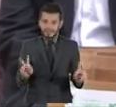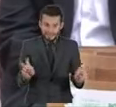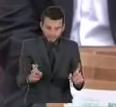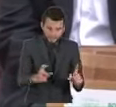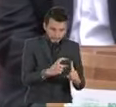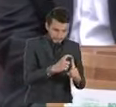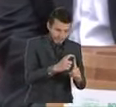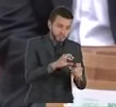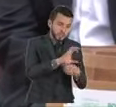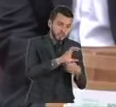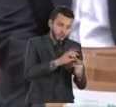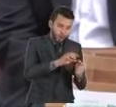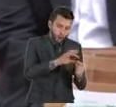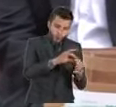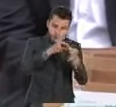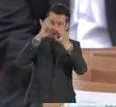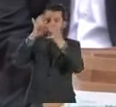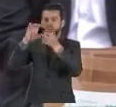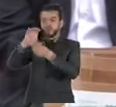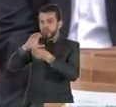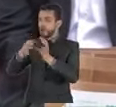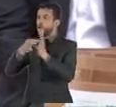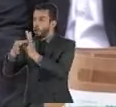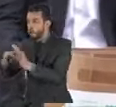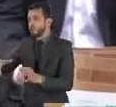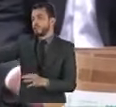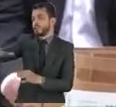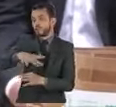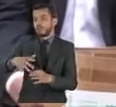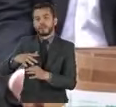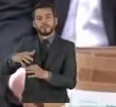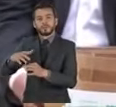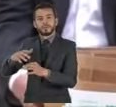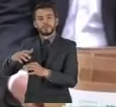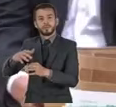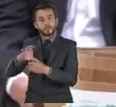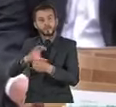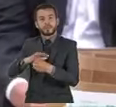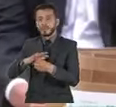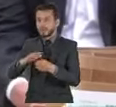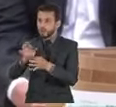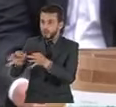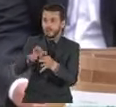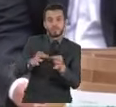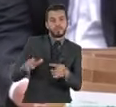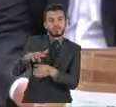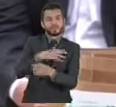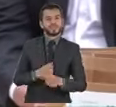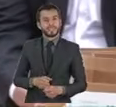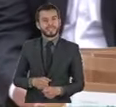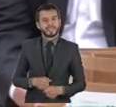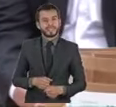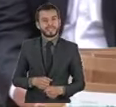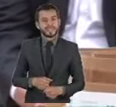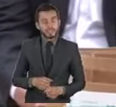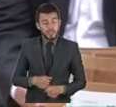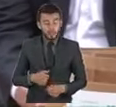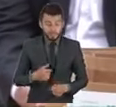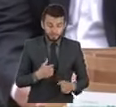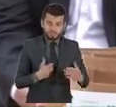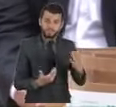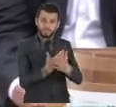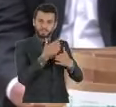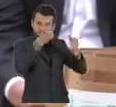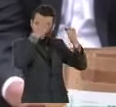general de ciudad que tenemos. Desde la Caja de Vivienda Popular y desde nuestro nuevo contrato social y ambiental, vamos